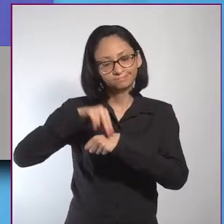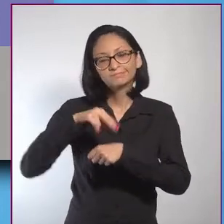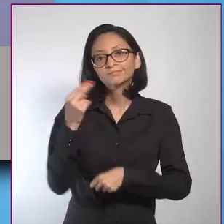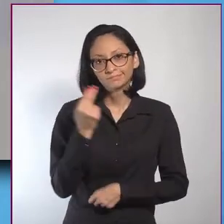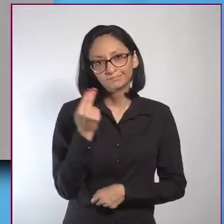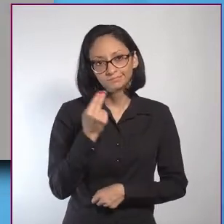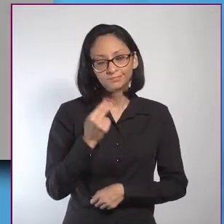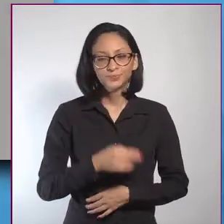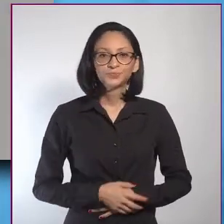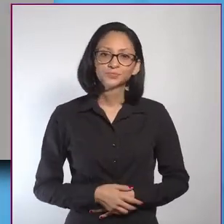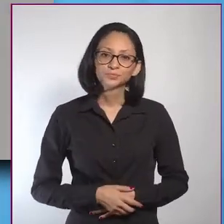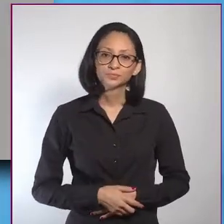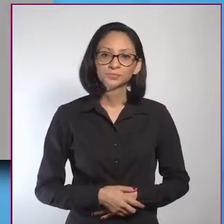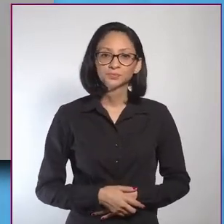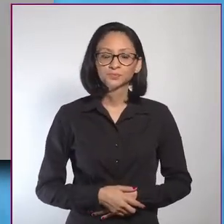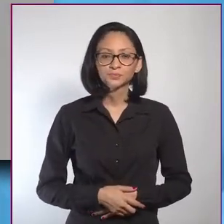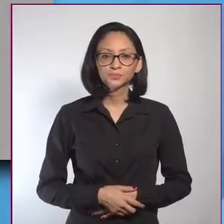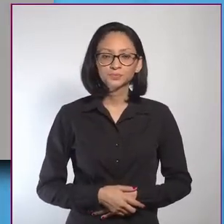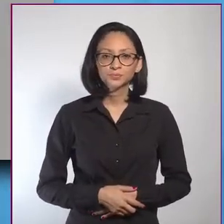urgencias.